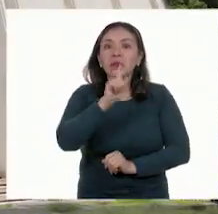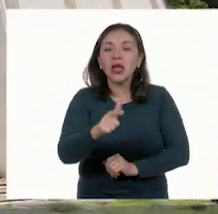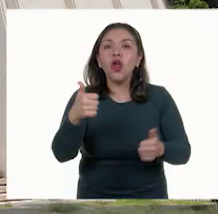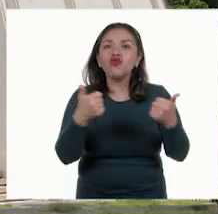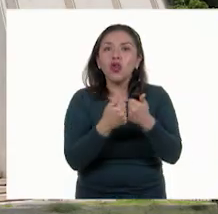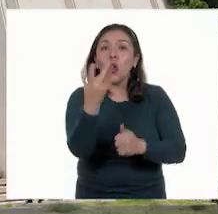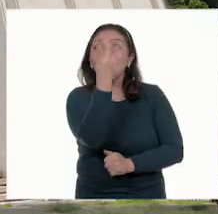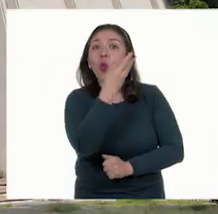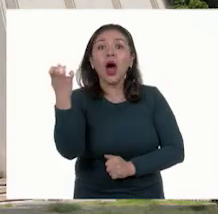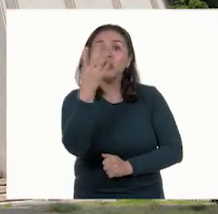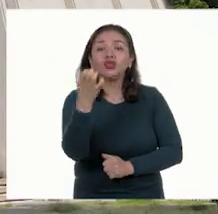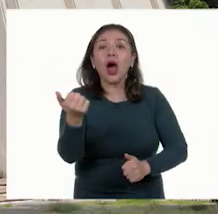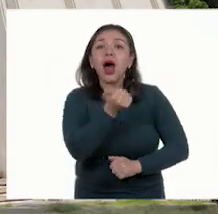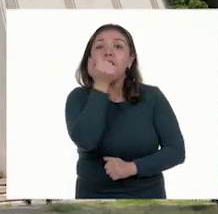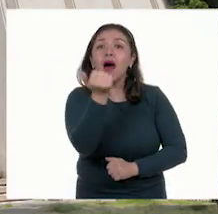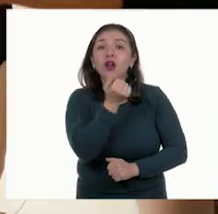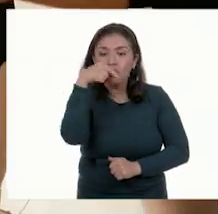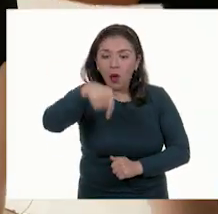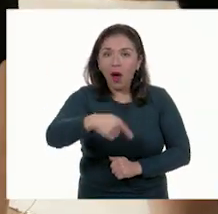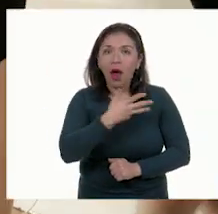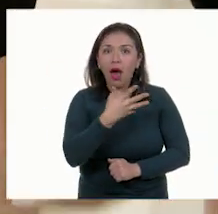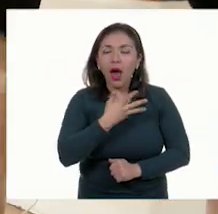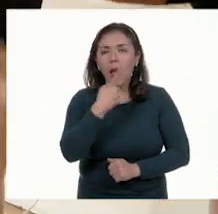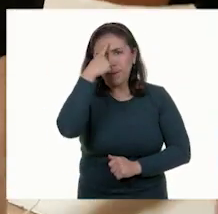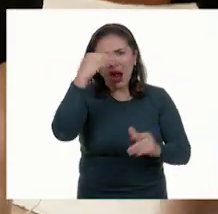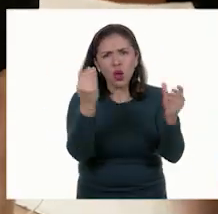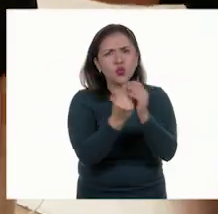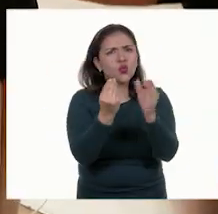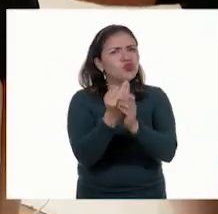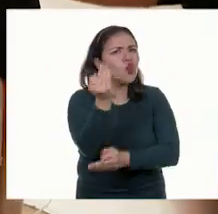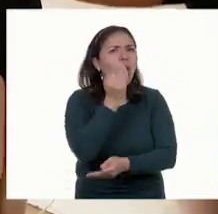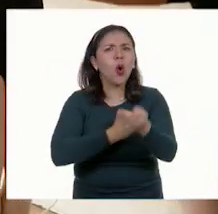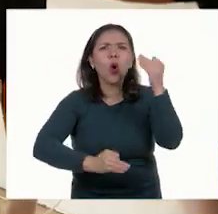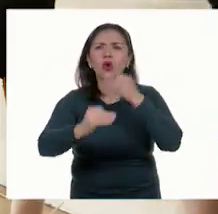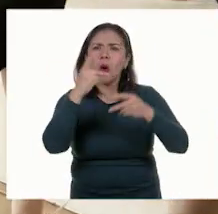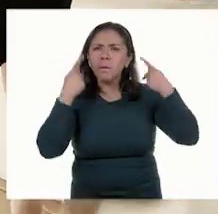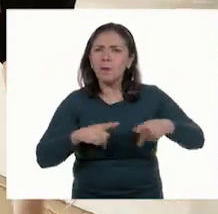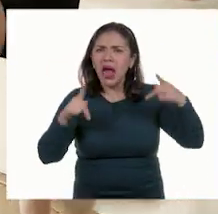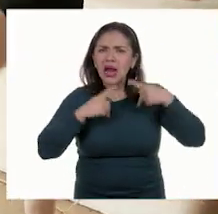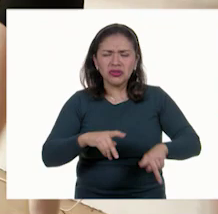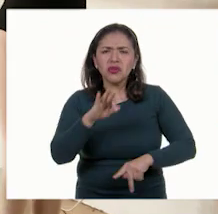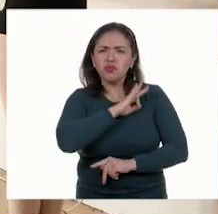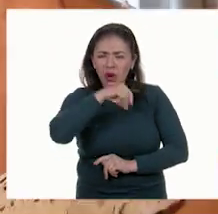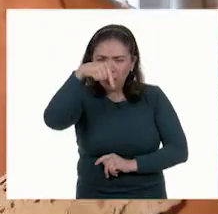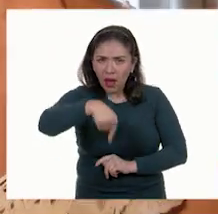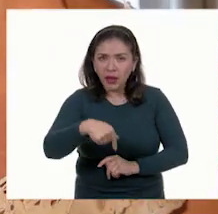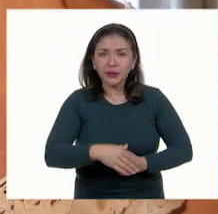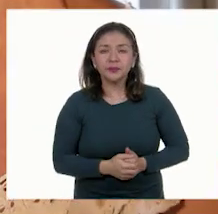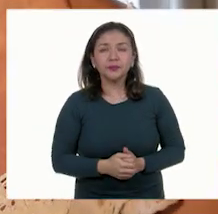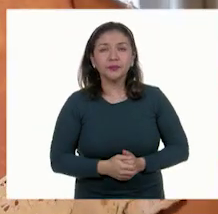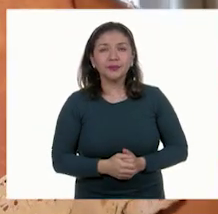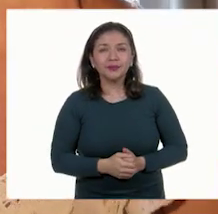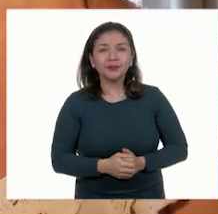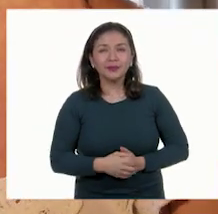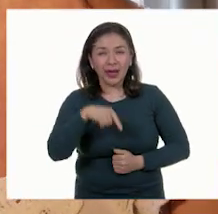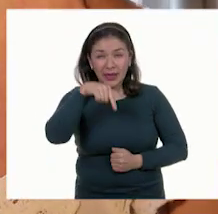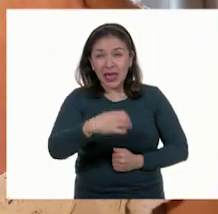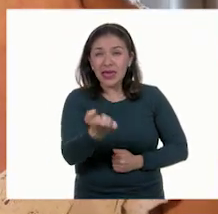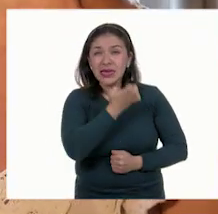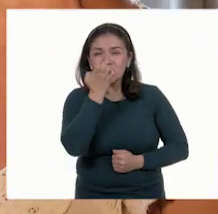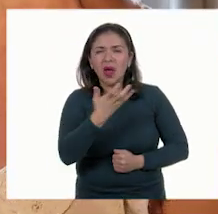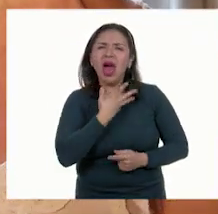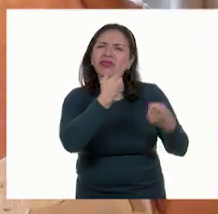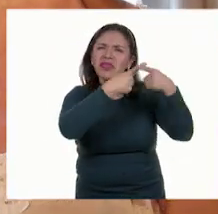400 alumnos en donde hay cursos para todos los tipos de personas. Bueno, en el plan de estudios hay